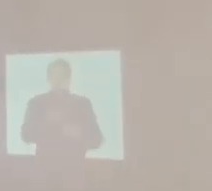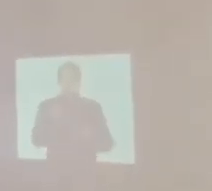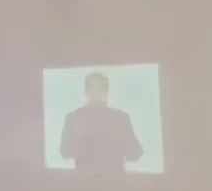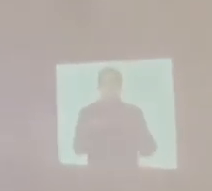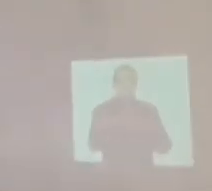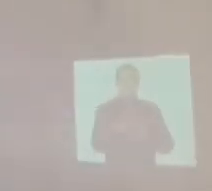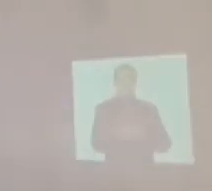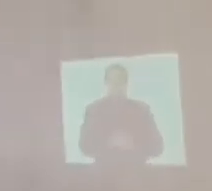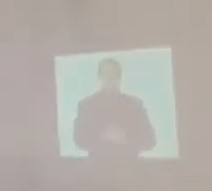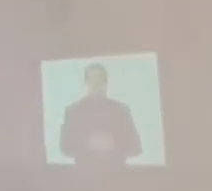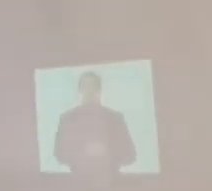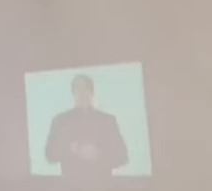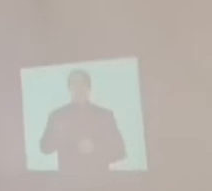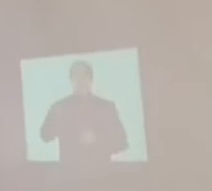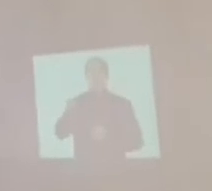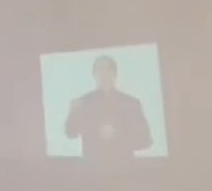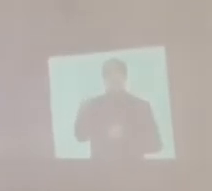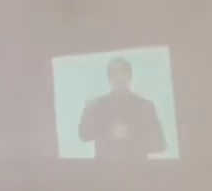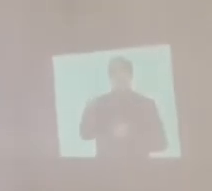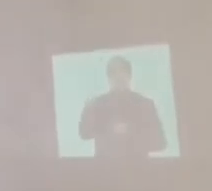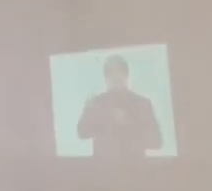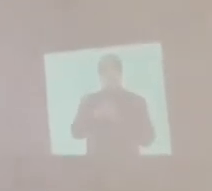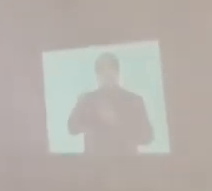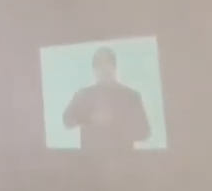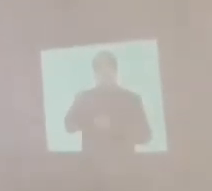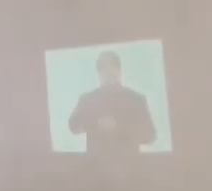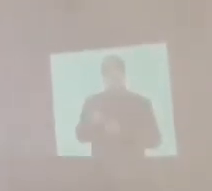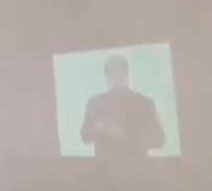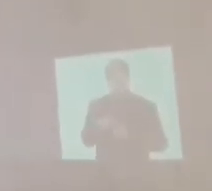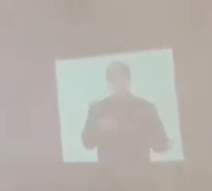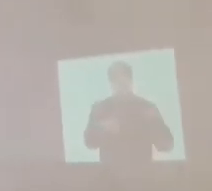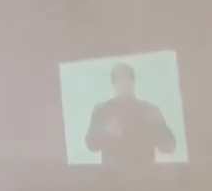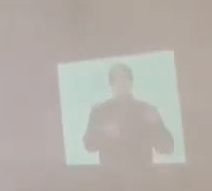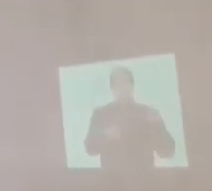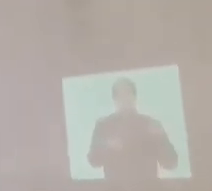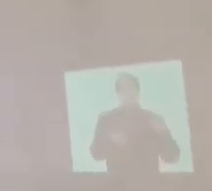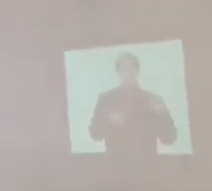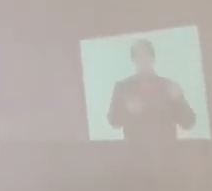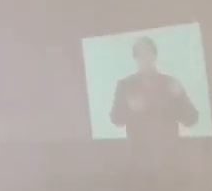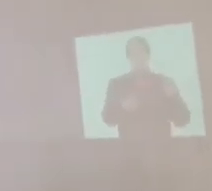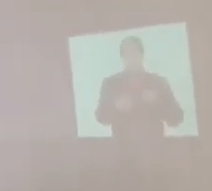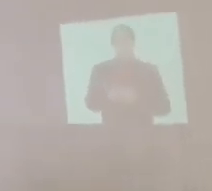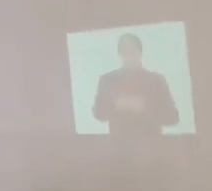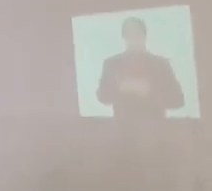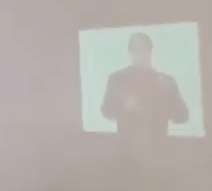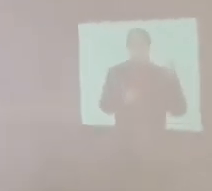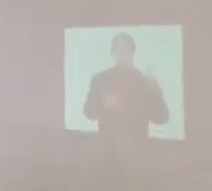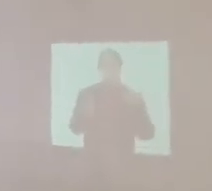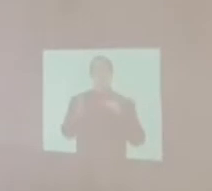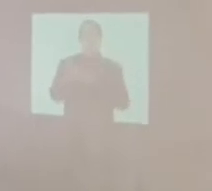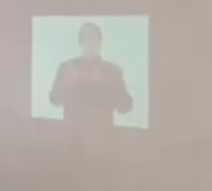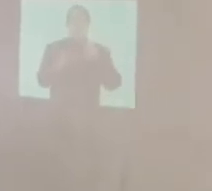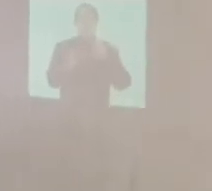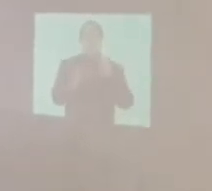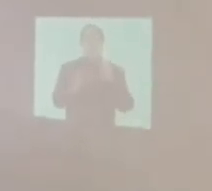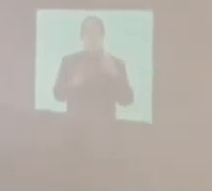comparando enero-septiembre de 2019 con enero-septiembre de